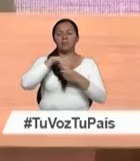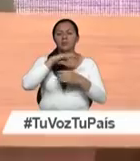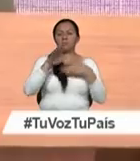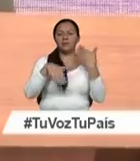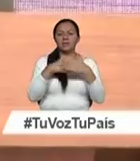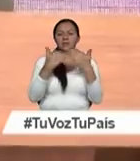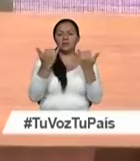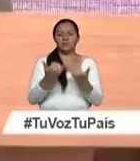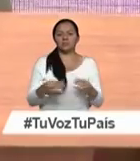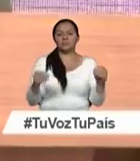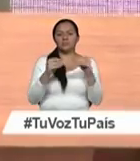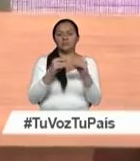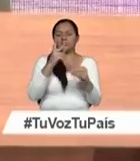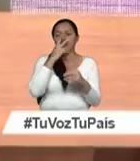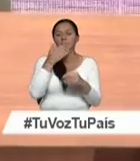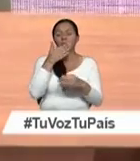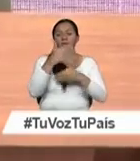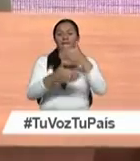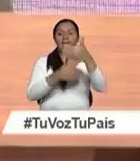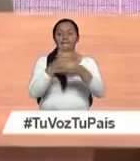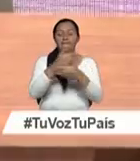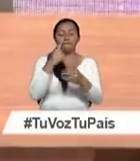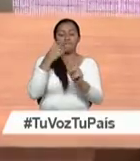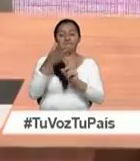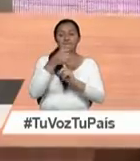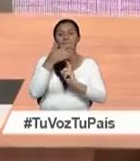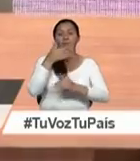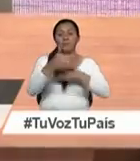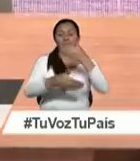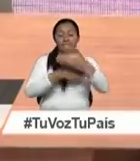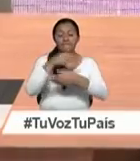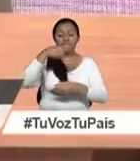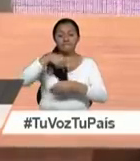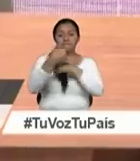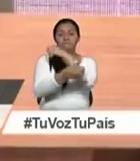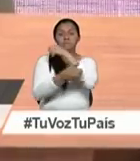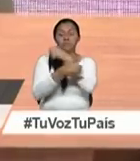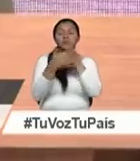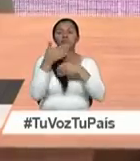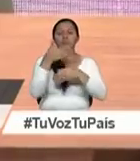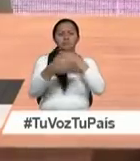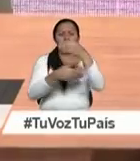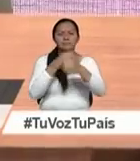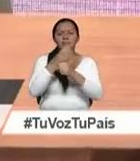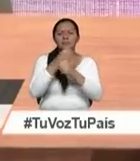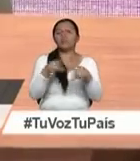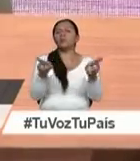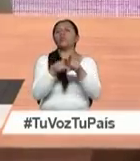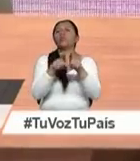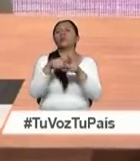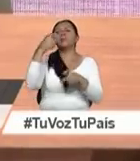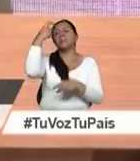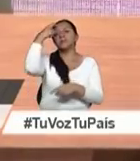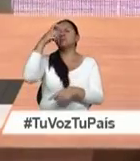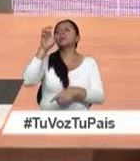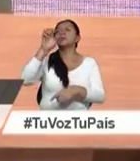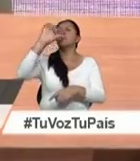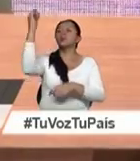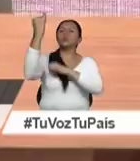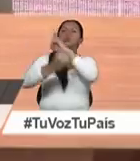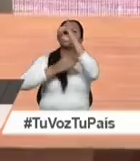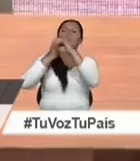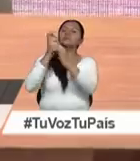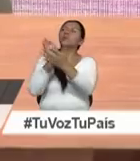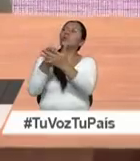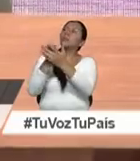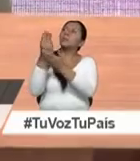vida. Me siento muy satisfecho al escuchar de que nuestro país ya no es el de la época en que